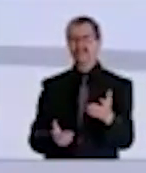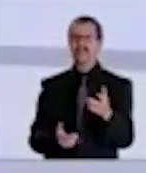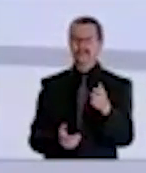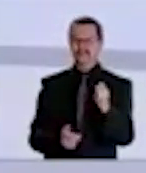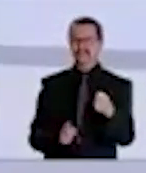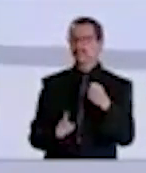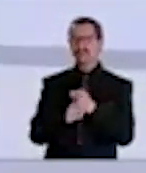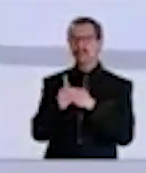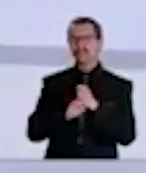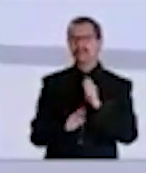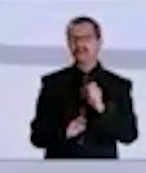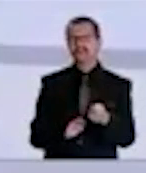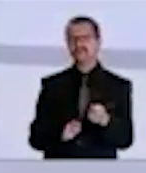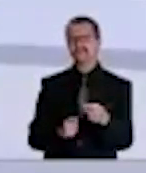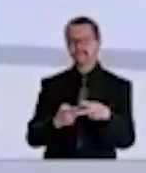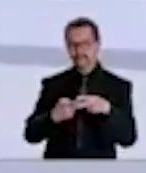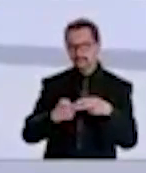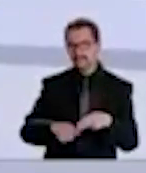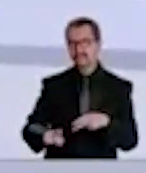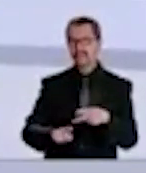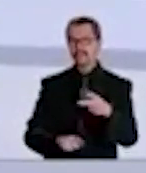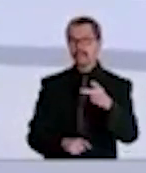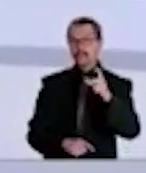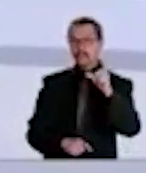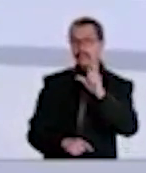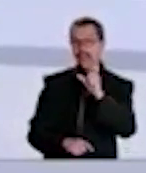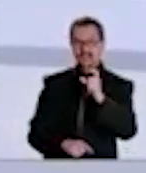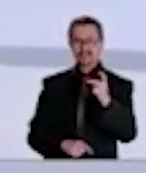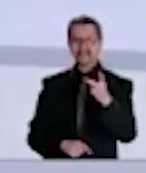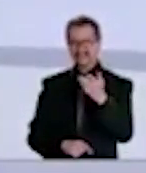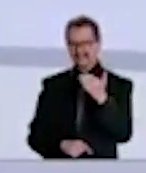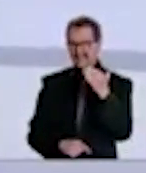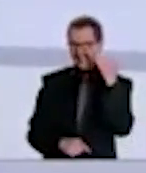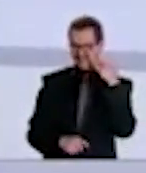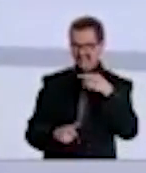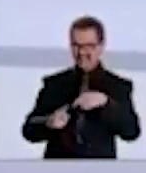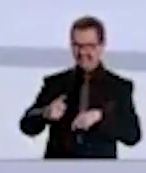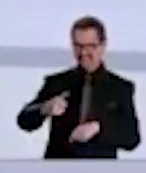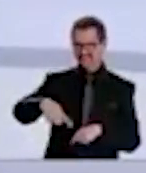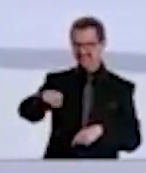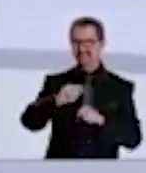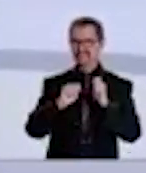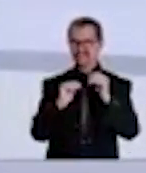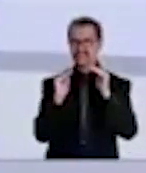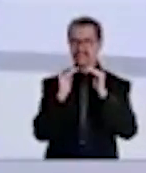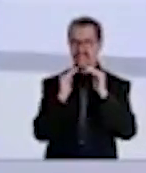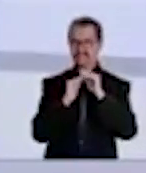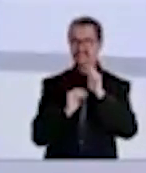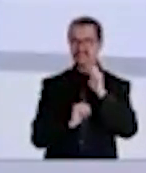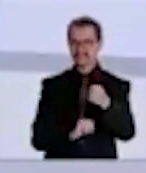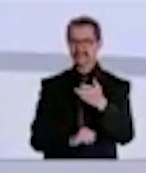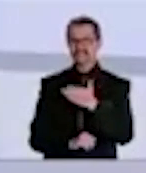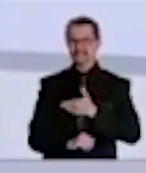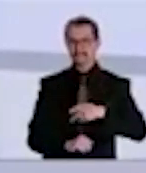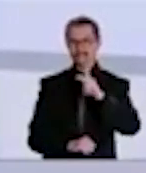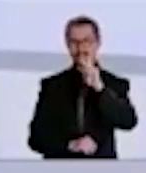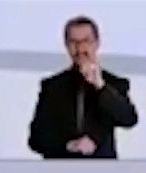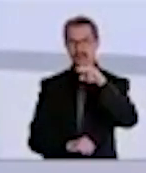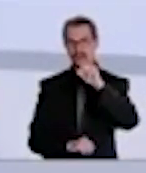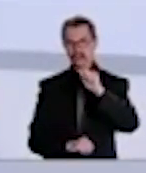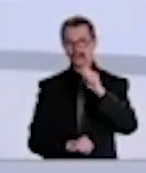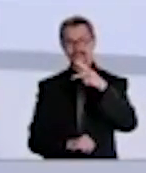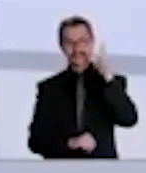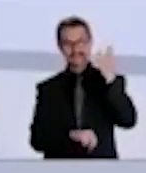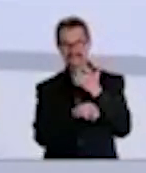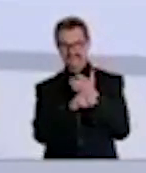que recibieron en los pinos a donald trump cuando llevaba un año insultando y dejando a los mexicanos